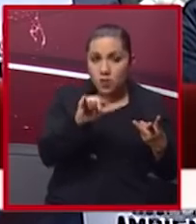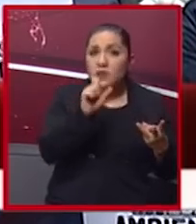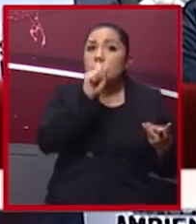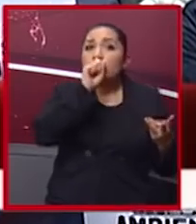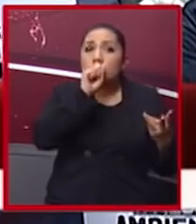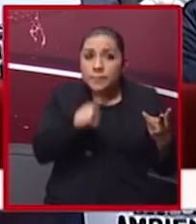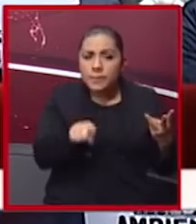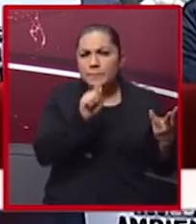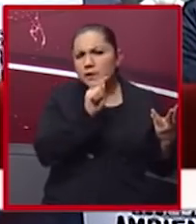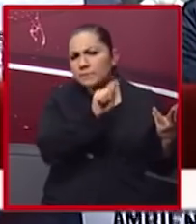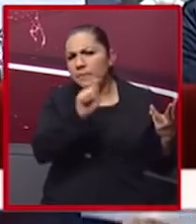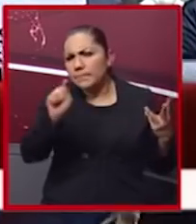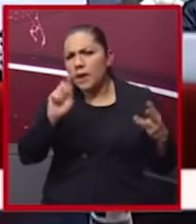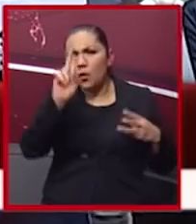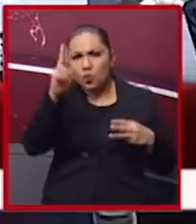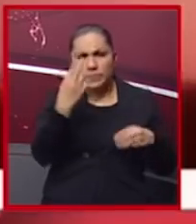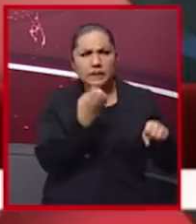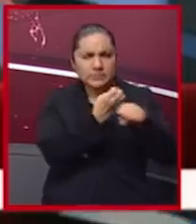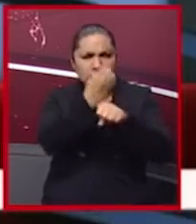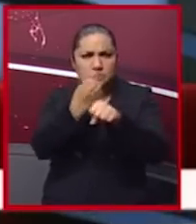las universidades estatales.